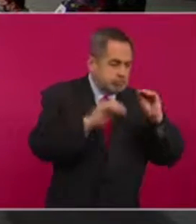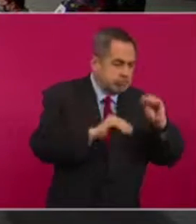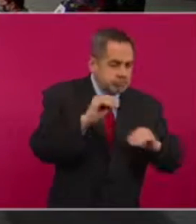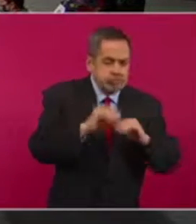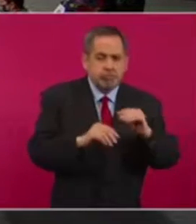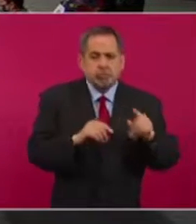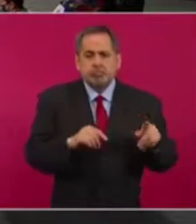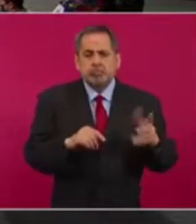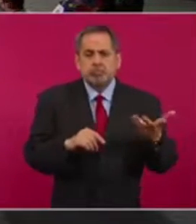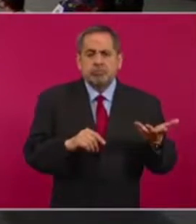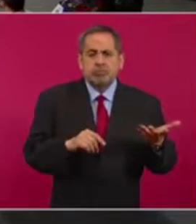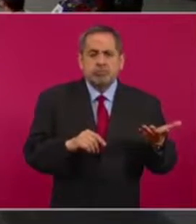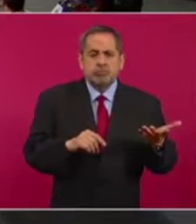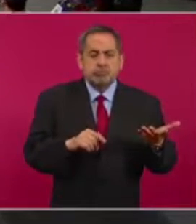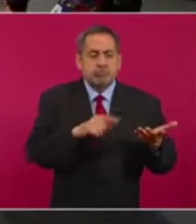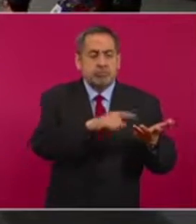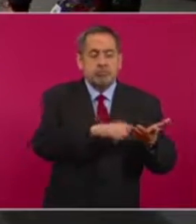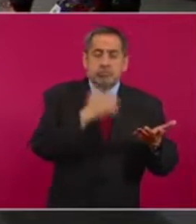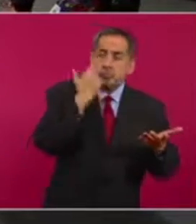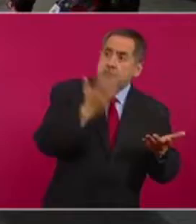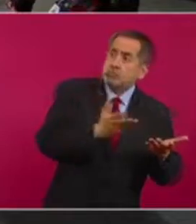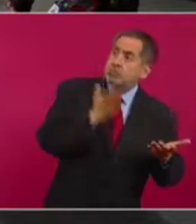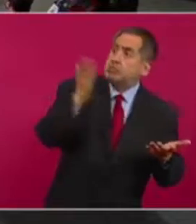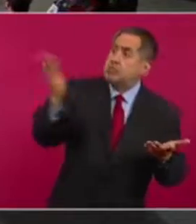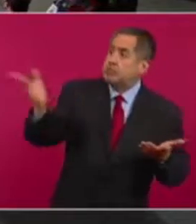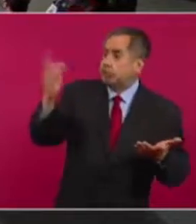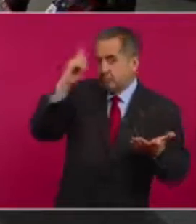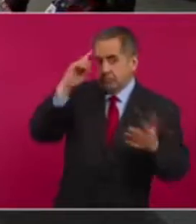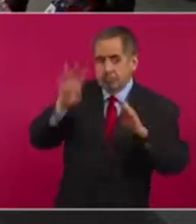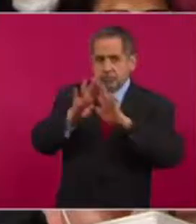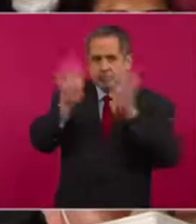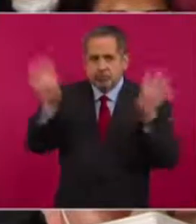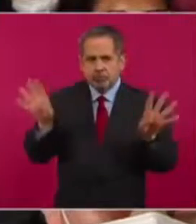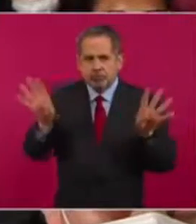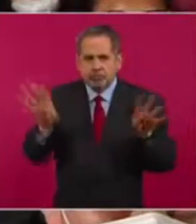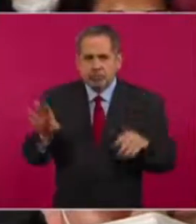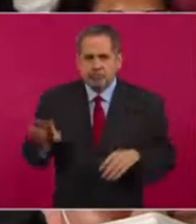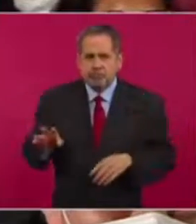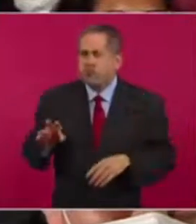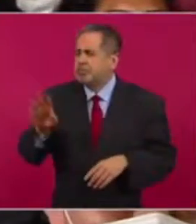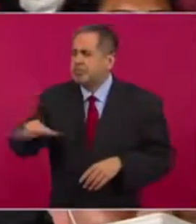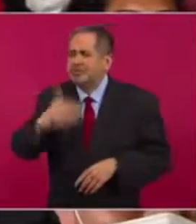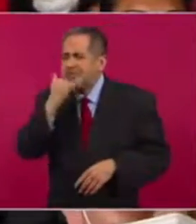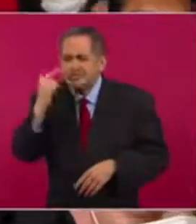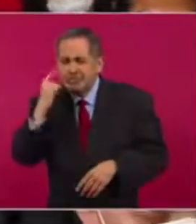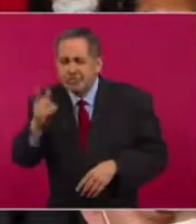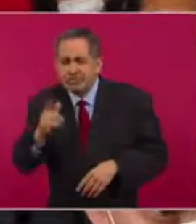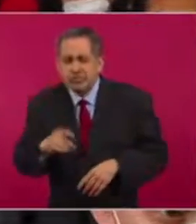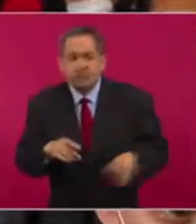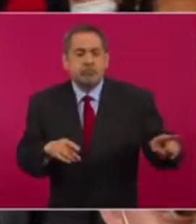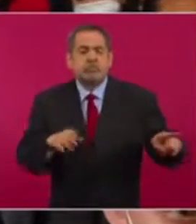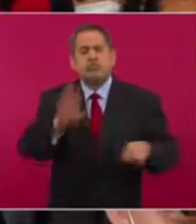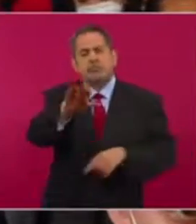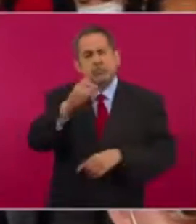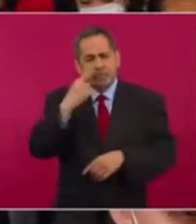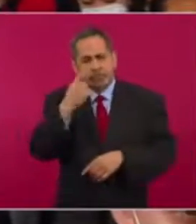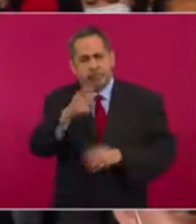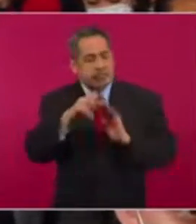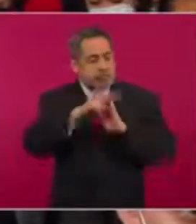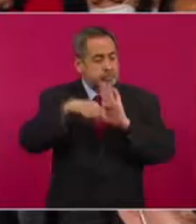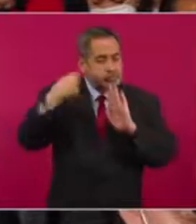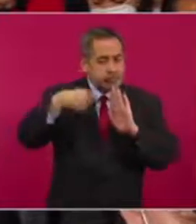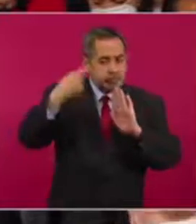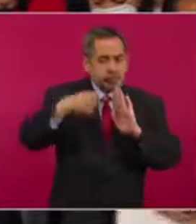de pedir la corona de Moctezuma, el penacho de Moctezuma. No te escucho bien. Si ya usted vio el video que